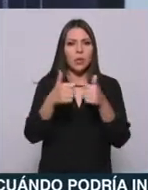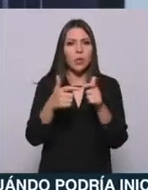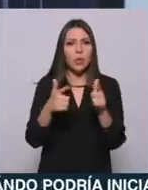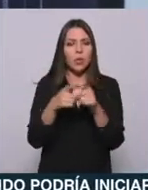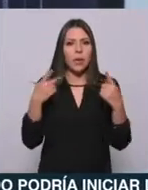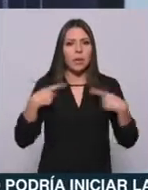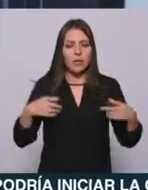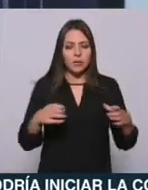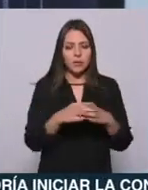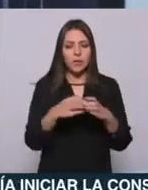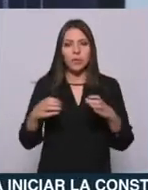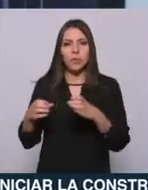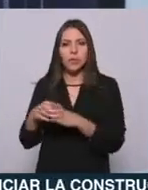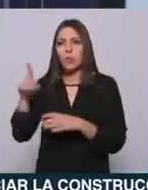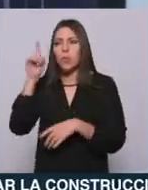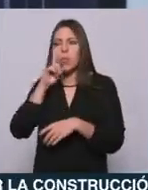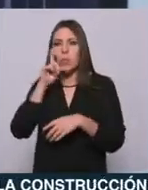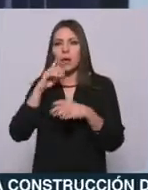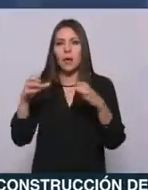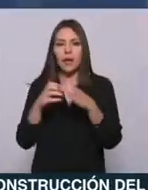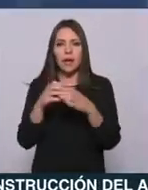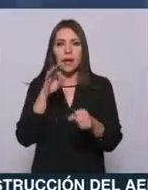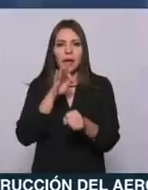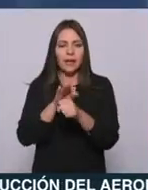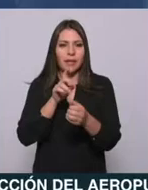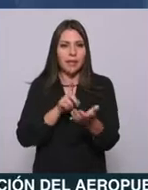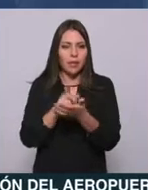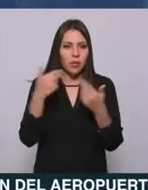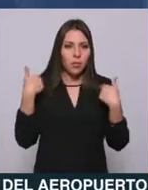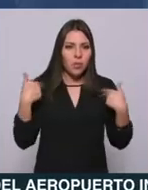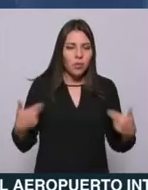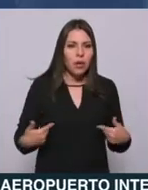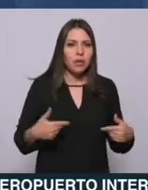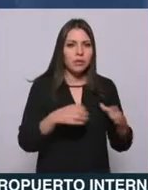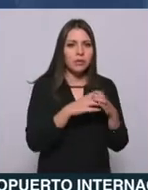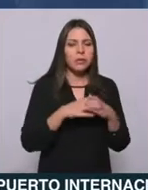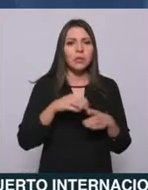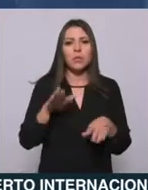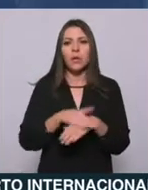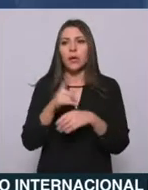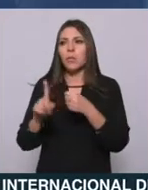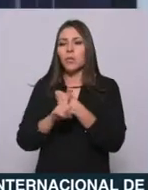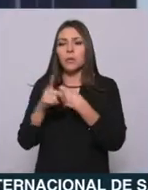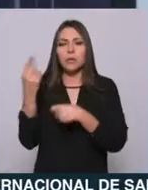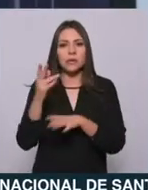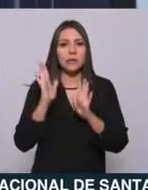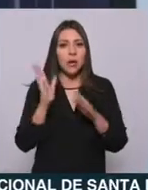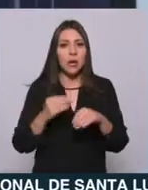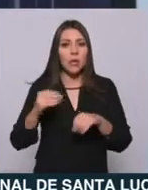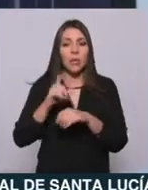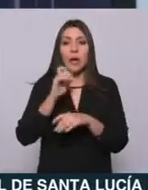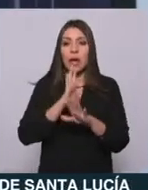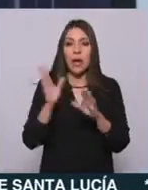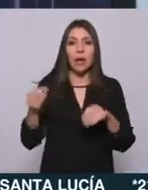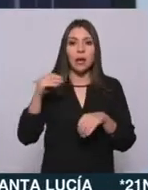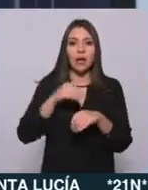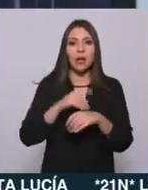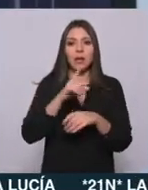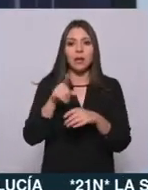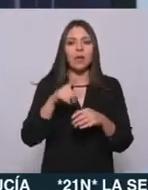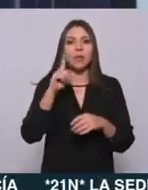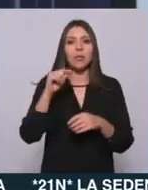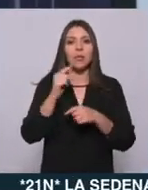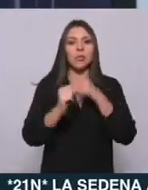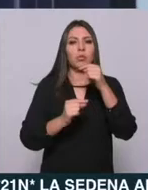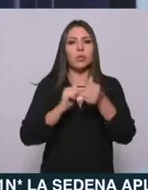pedían de derechos humanos, de feministas, que le exigían porque los casos se estaban dando y era necesaria que se implementara. Y una vez que se dio, los casos fueron en